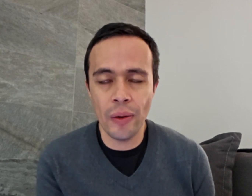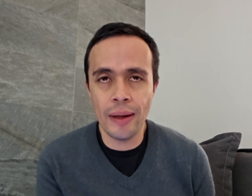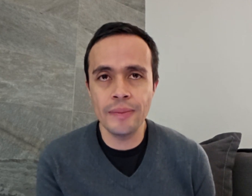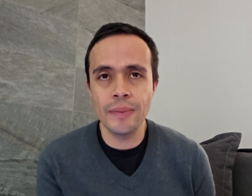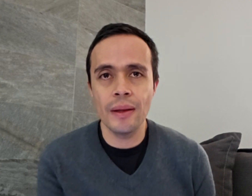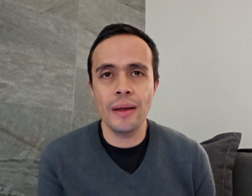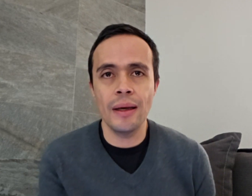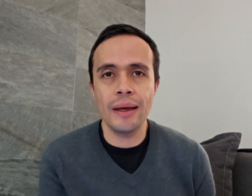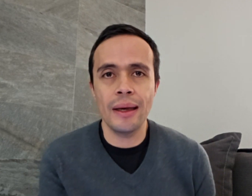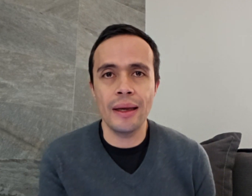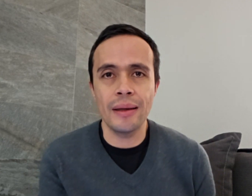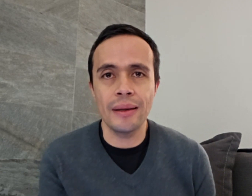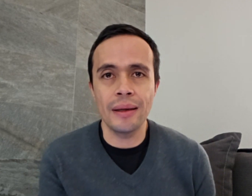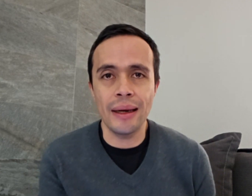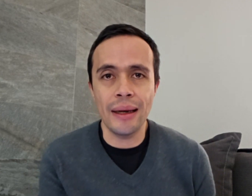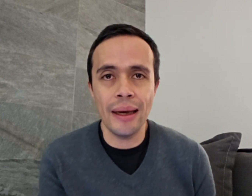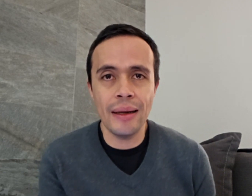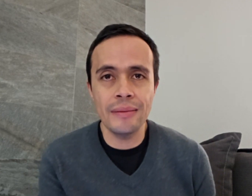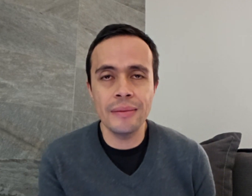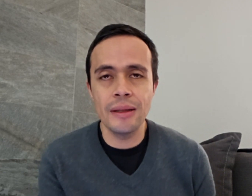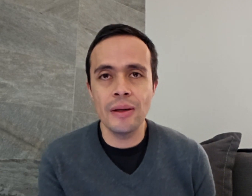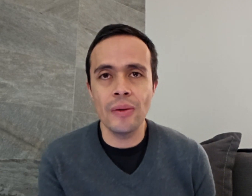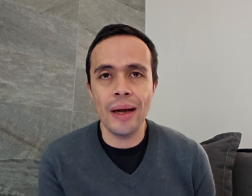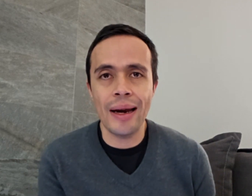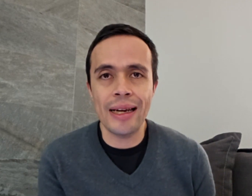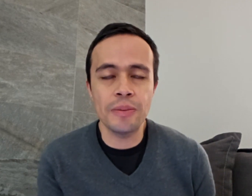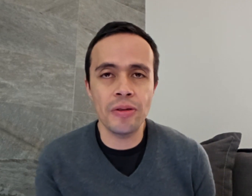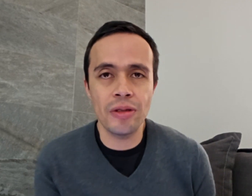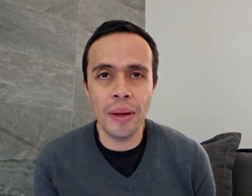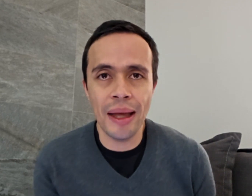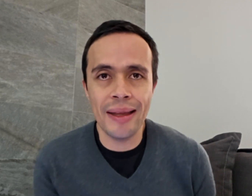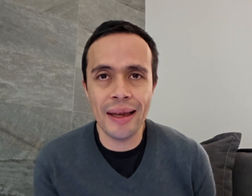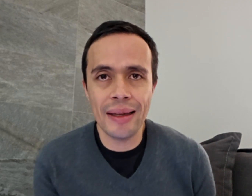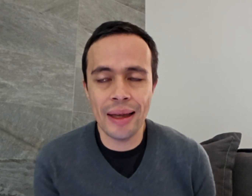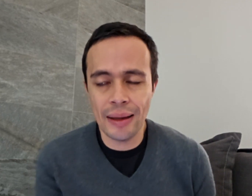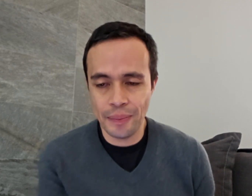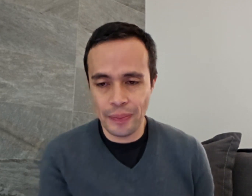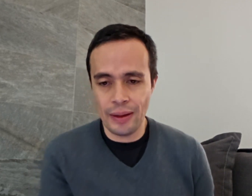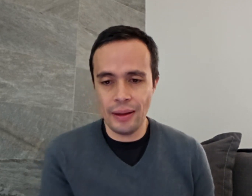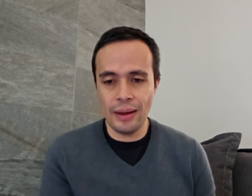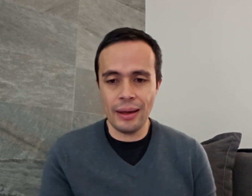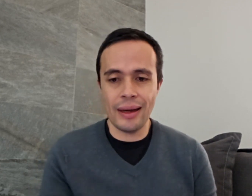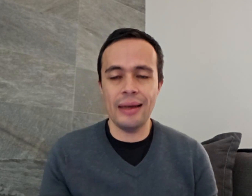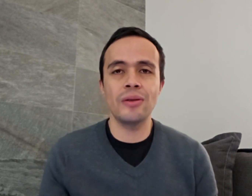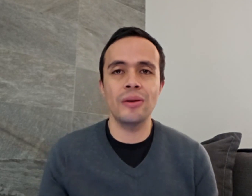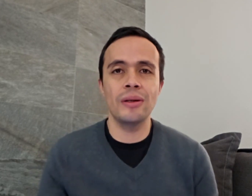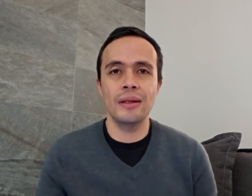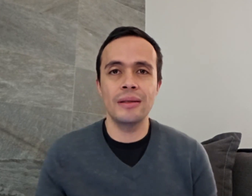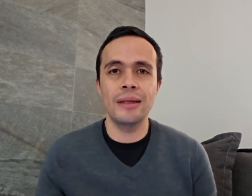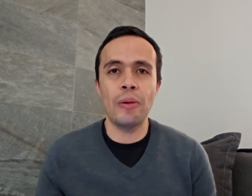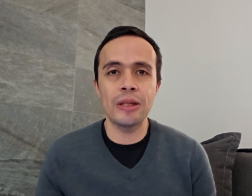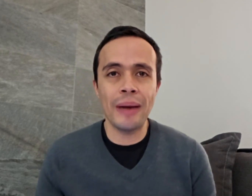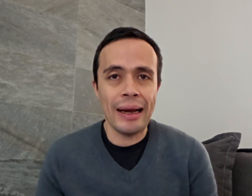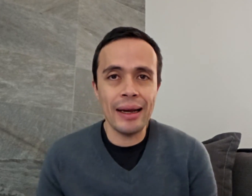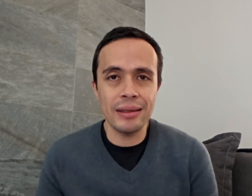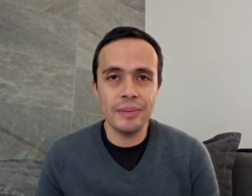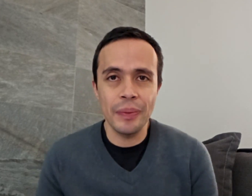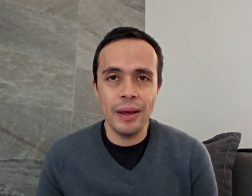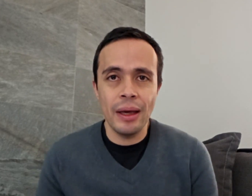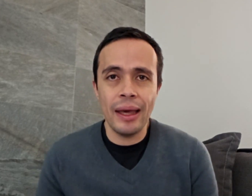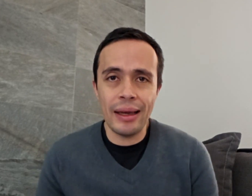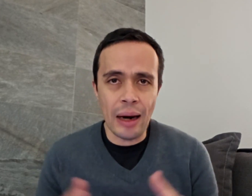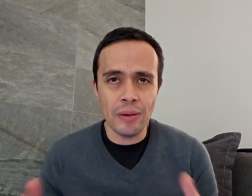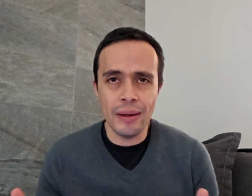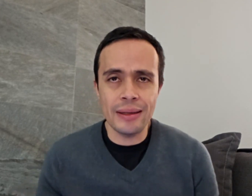Rubén Figueroa, quien tenía una responsabilidad directa en el caso de Aguas